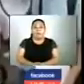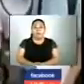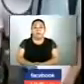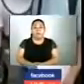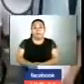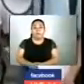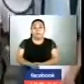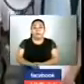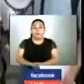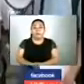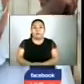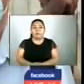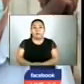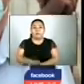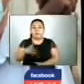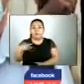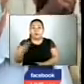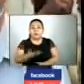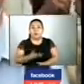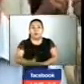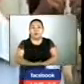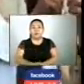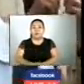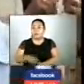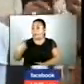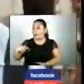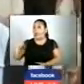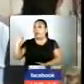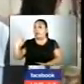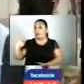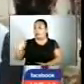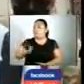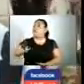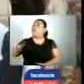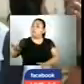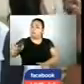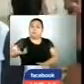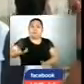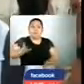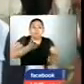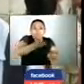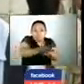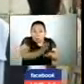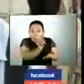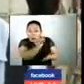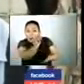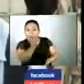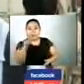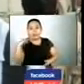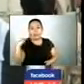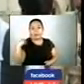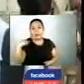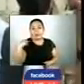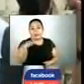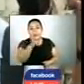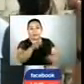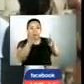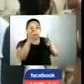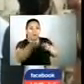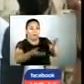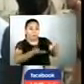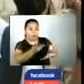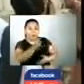Vamos a suspenderlos. Pues el día de ayer los acercamos a donde el gerente del área de mercados,